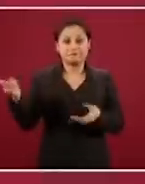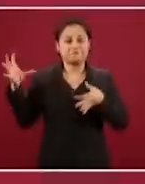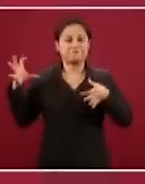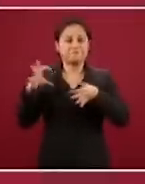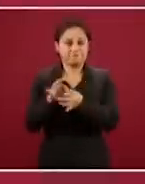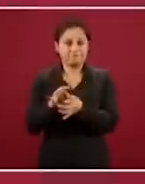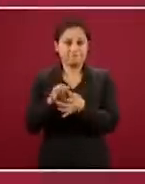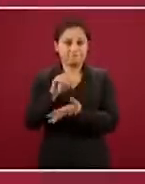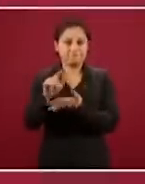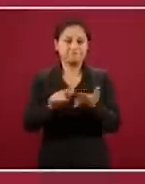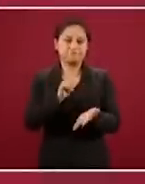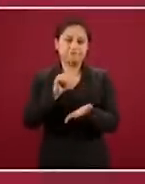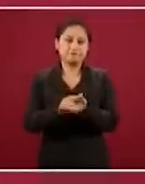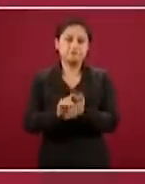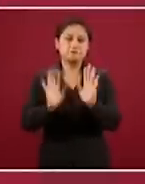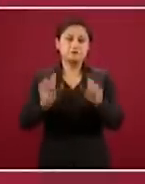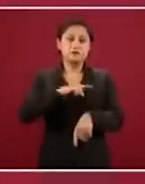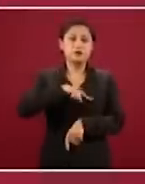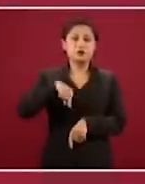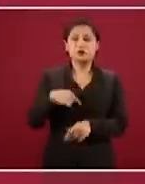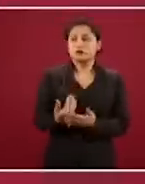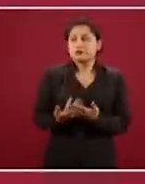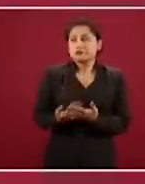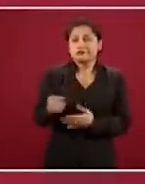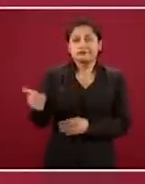esperar a ver qué resuelven.